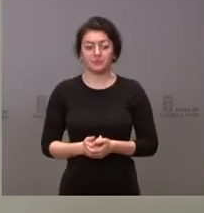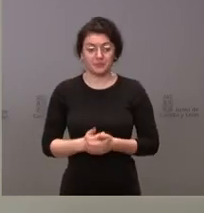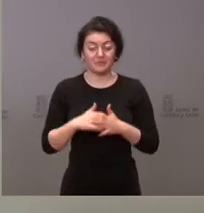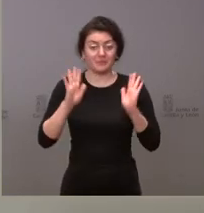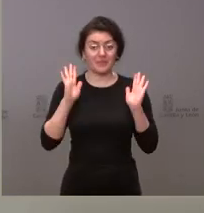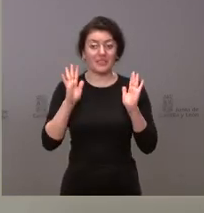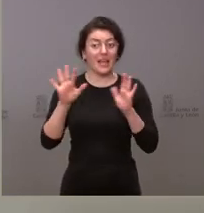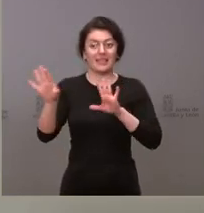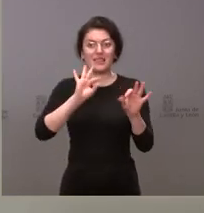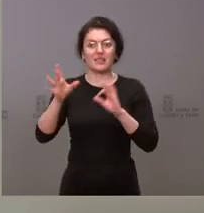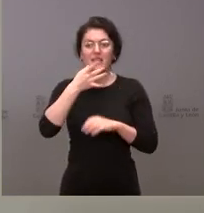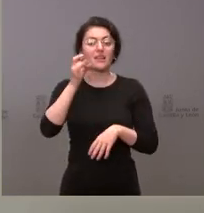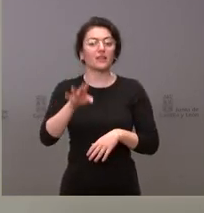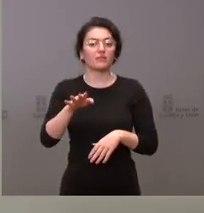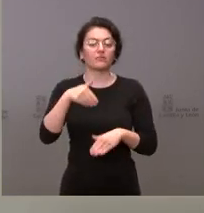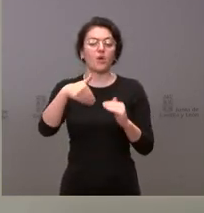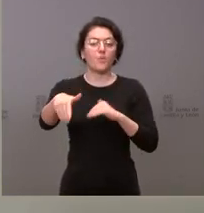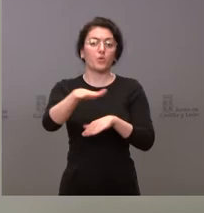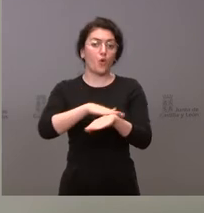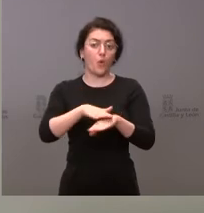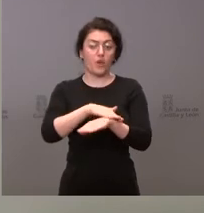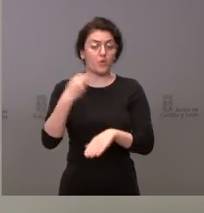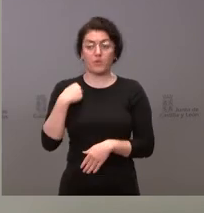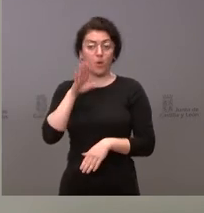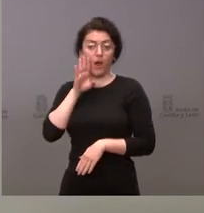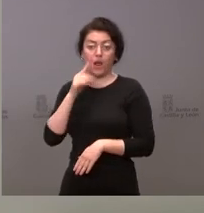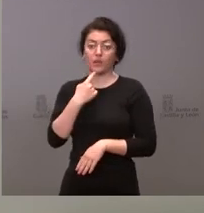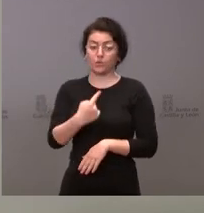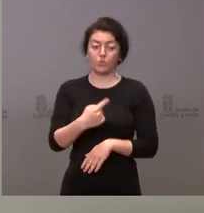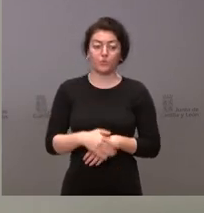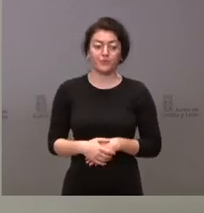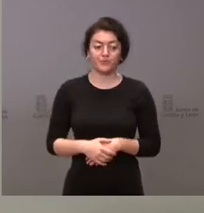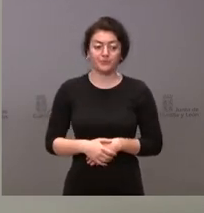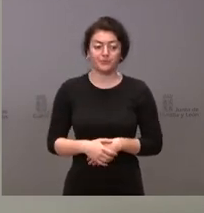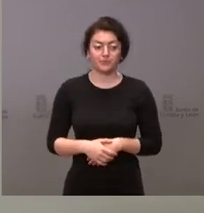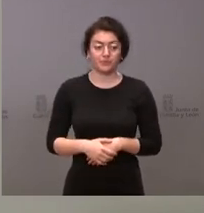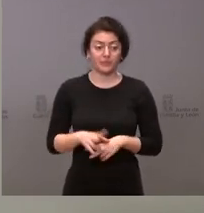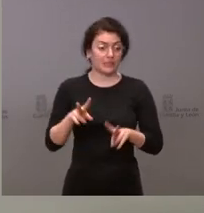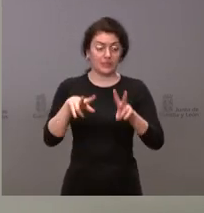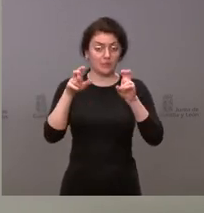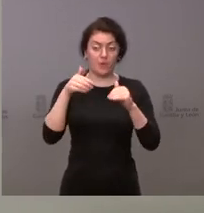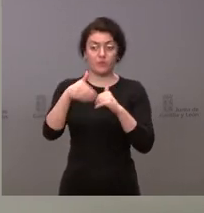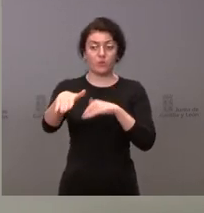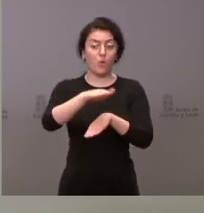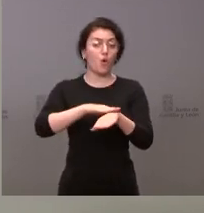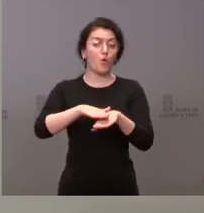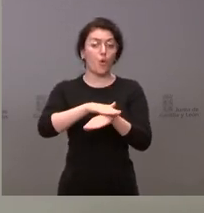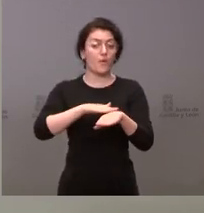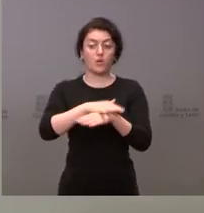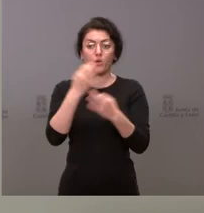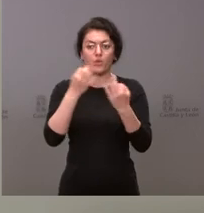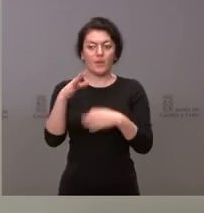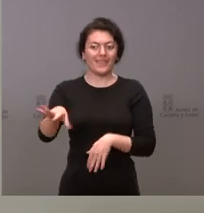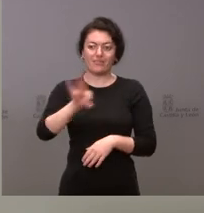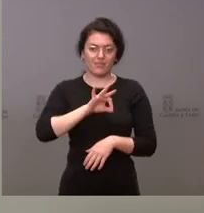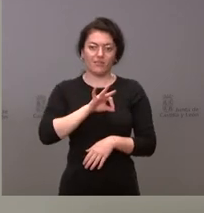tendrá que decir el próximo gobierno en esa pregunta creo que respondí antes y por tanto la relación con esta cuestión será el próximo gobierno que tuviera que tomar la decisión a este respecto